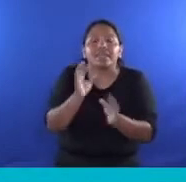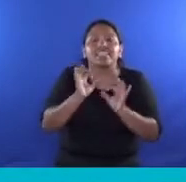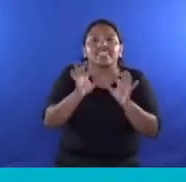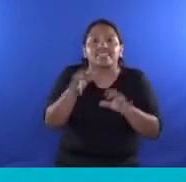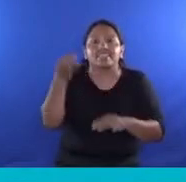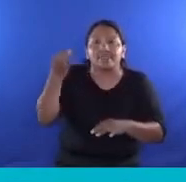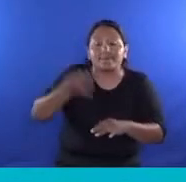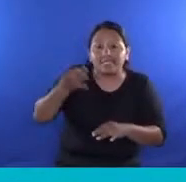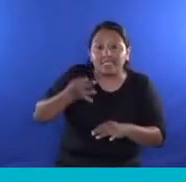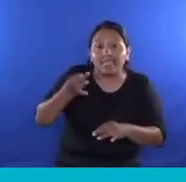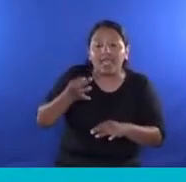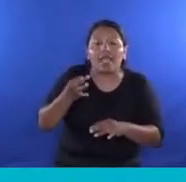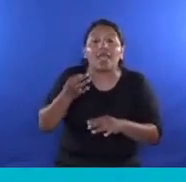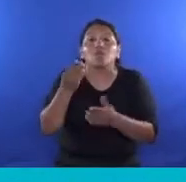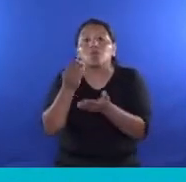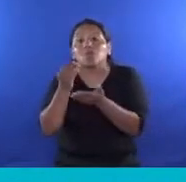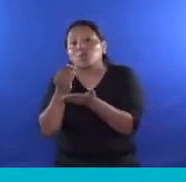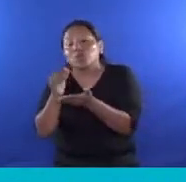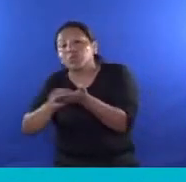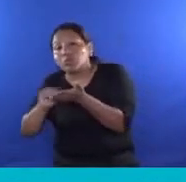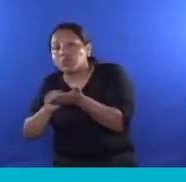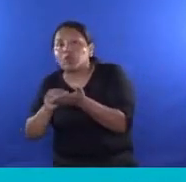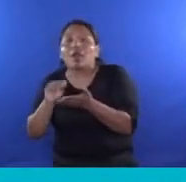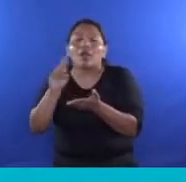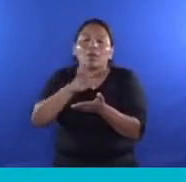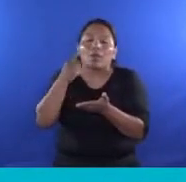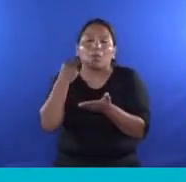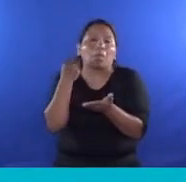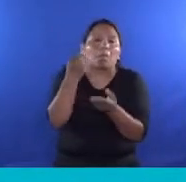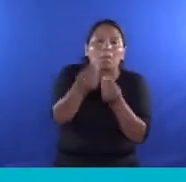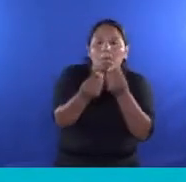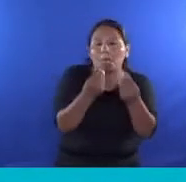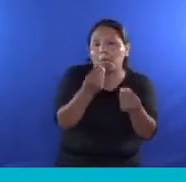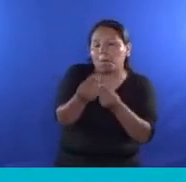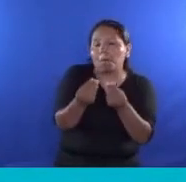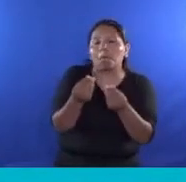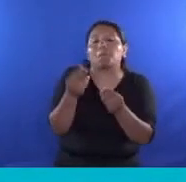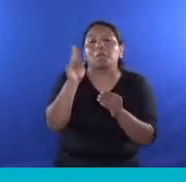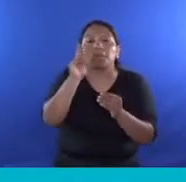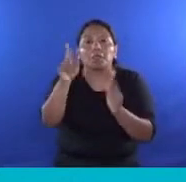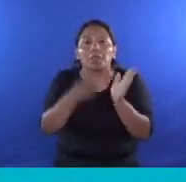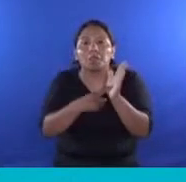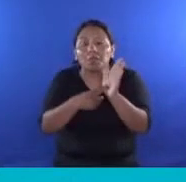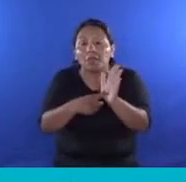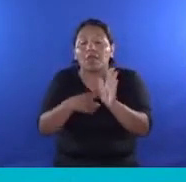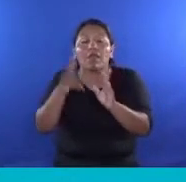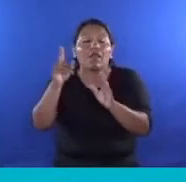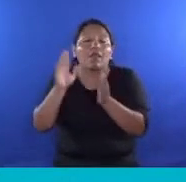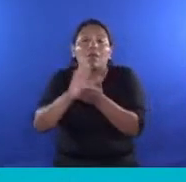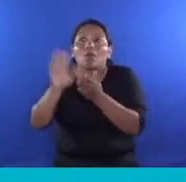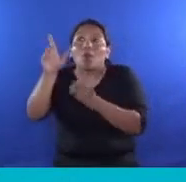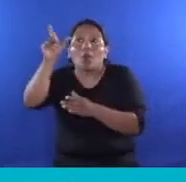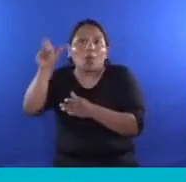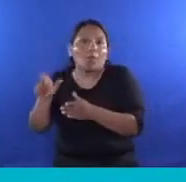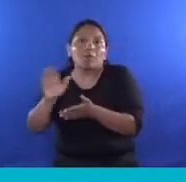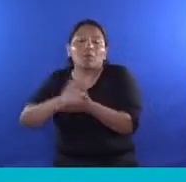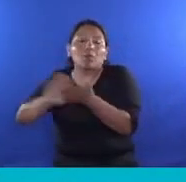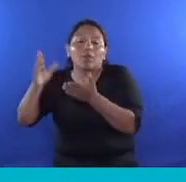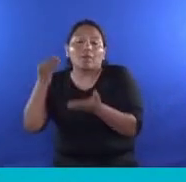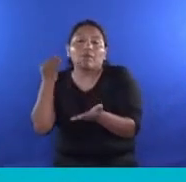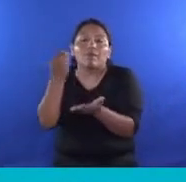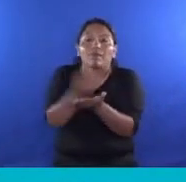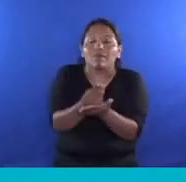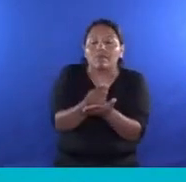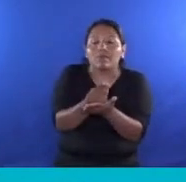se da y asume un diputado o una diputada, según sea lo que marca el reglamento, aparece una nueva persona en la provincia de Buenos Aires que tiene